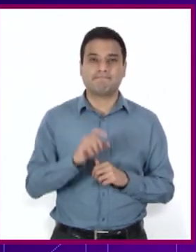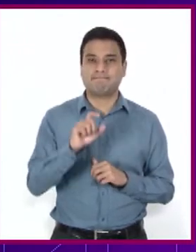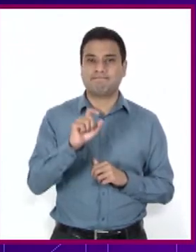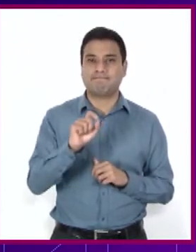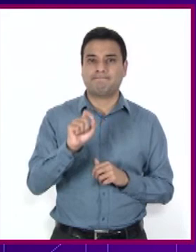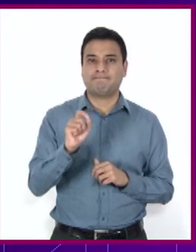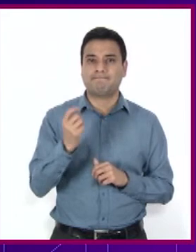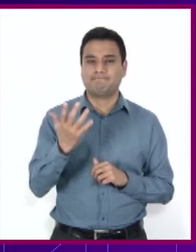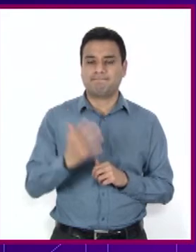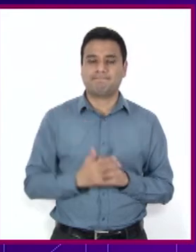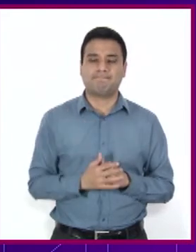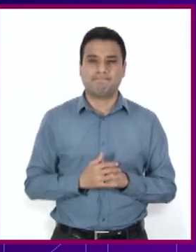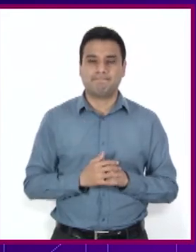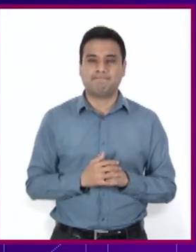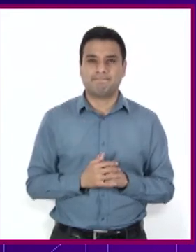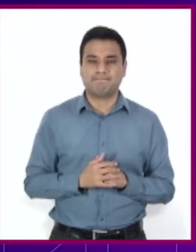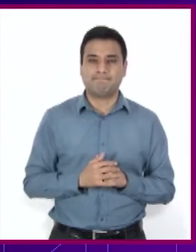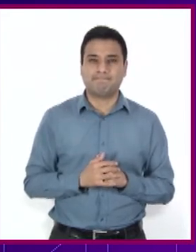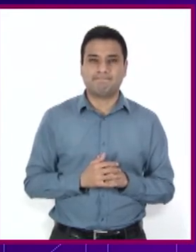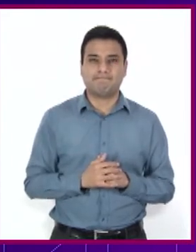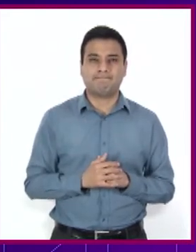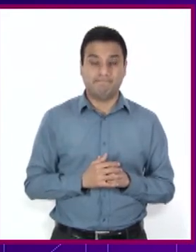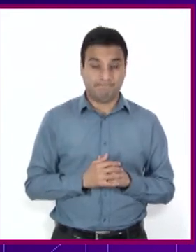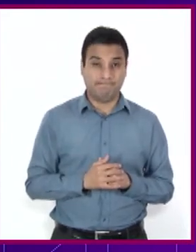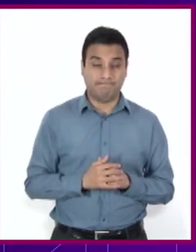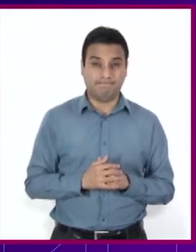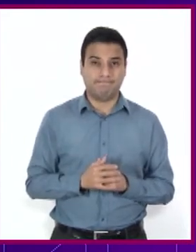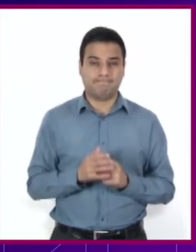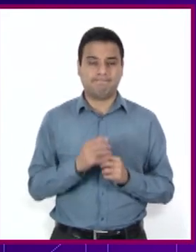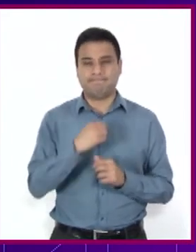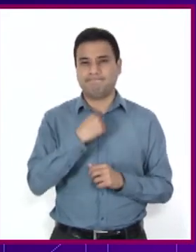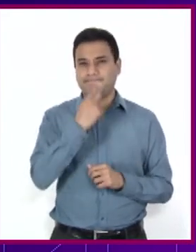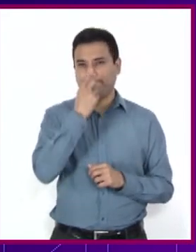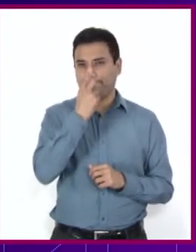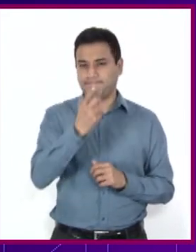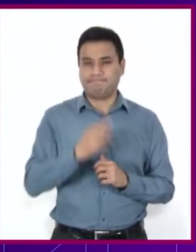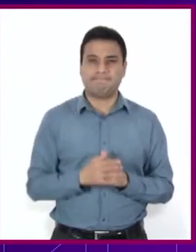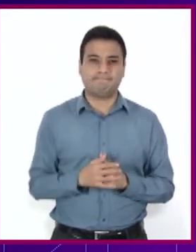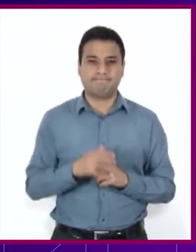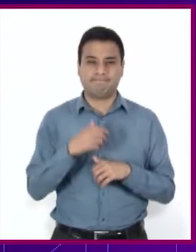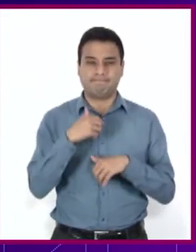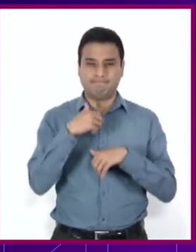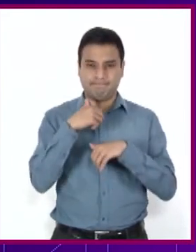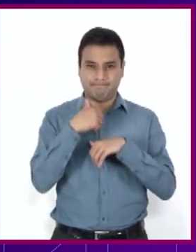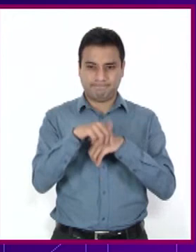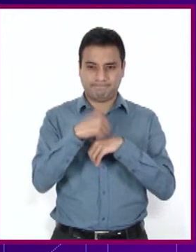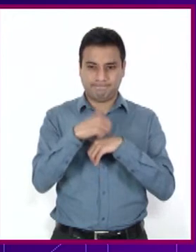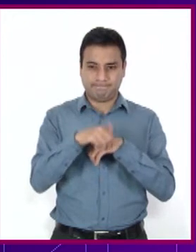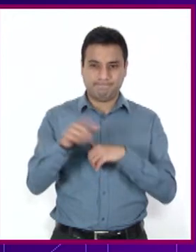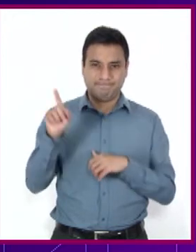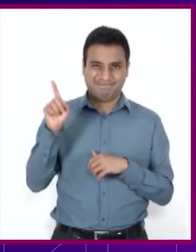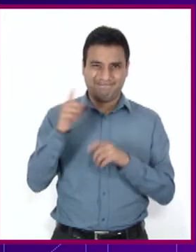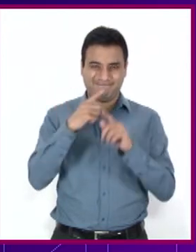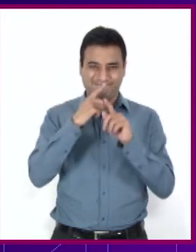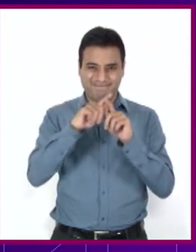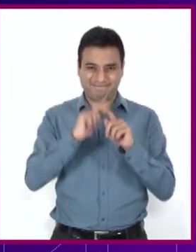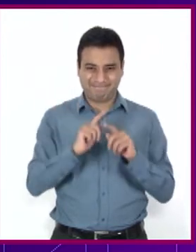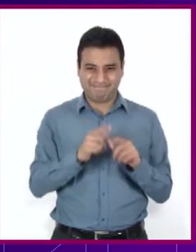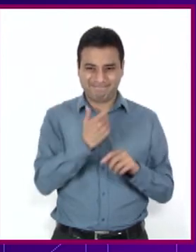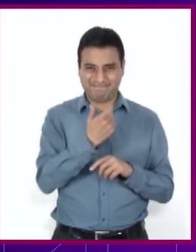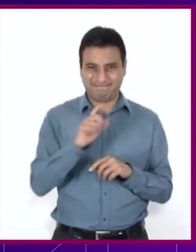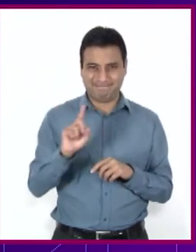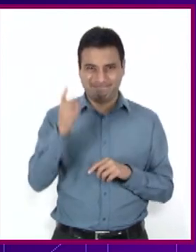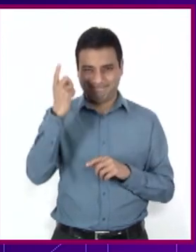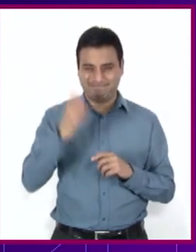a 20.5. Así, podemos afirmar que los valores de la gráfica que relacionan los pesos y los